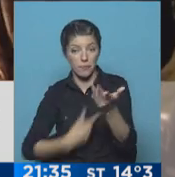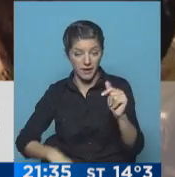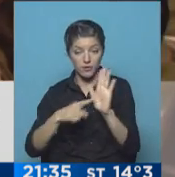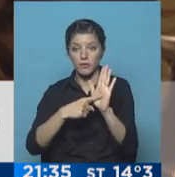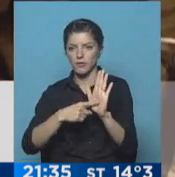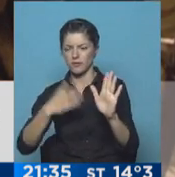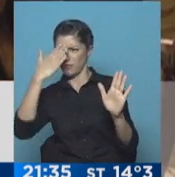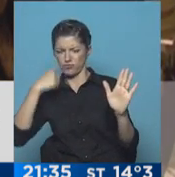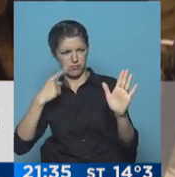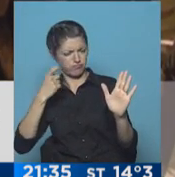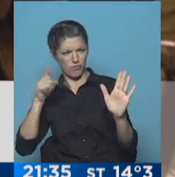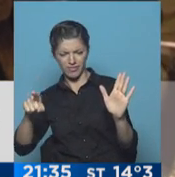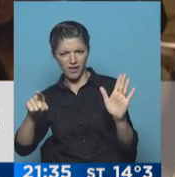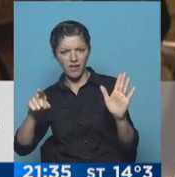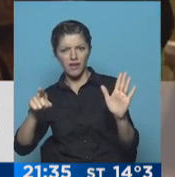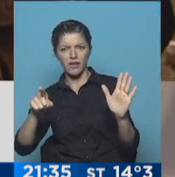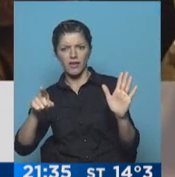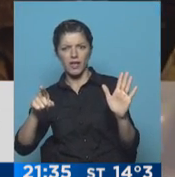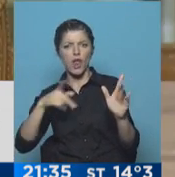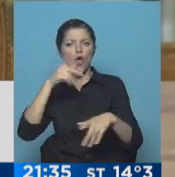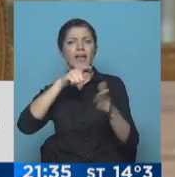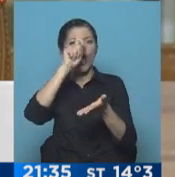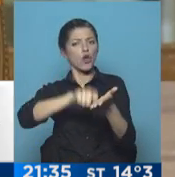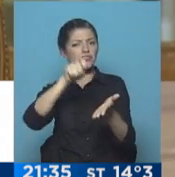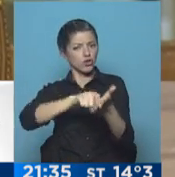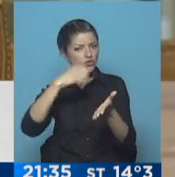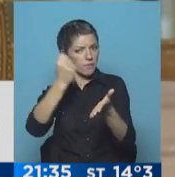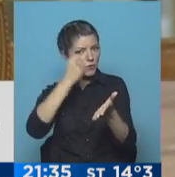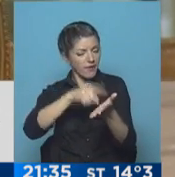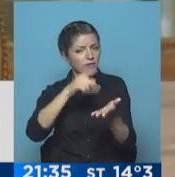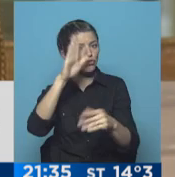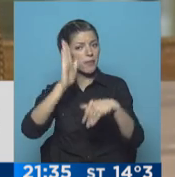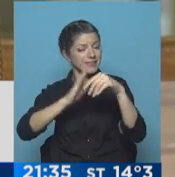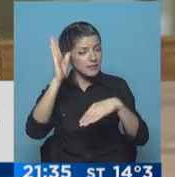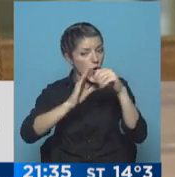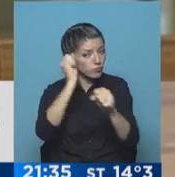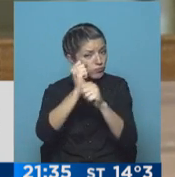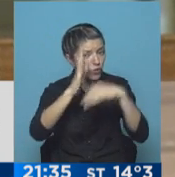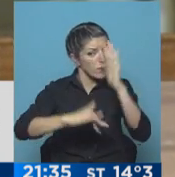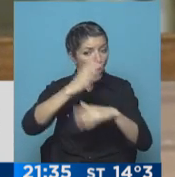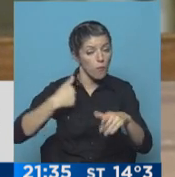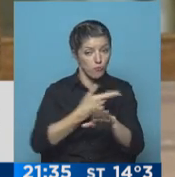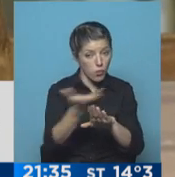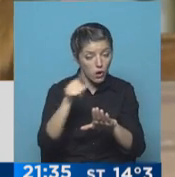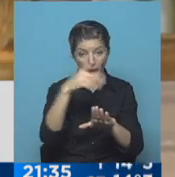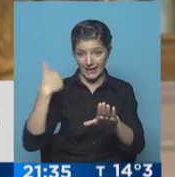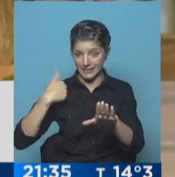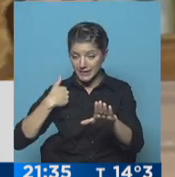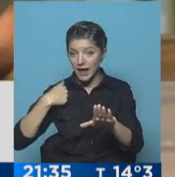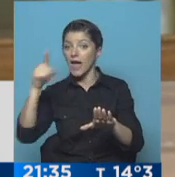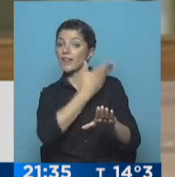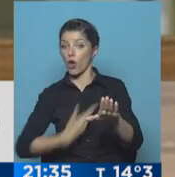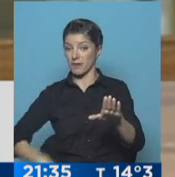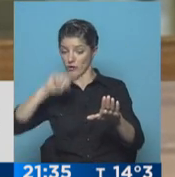entero que los grandes contratistas de obra pública de la República Argentina, del